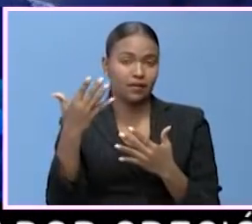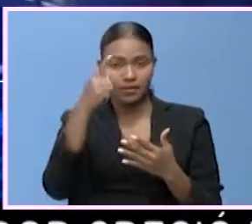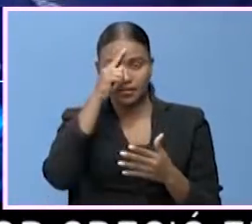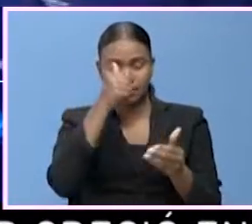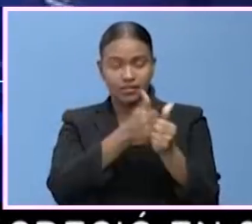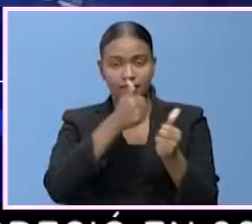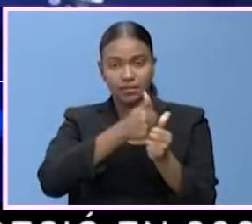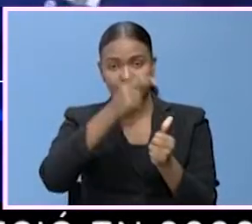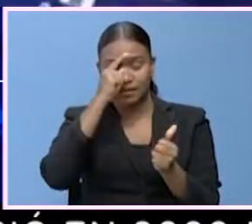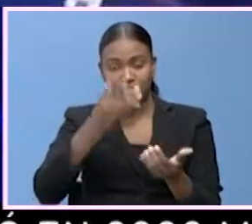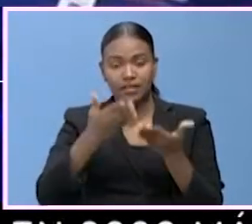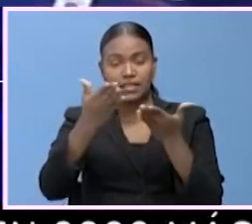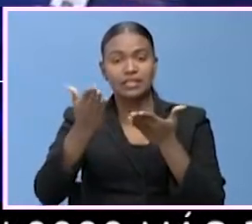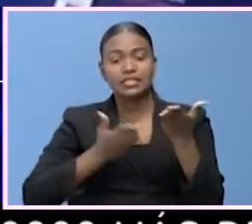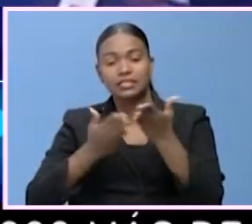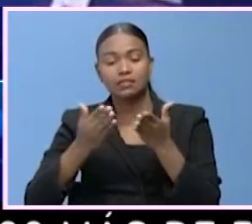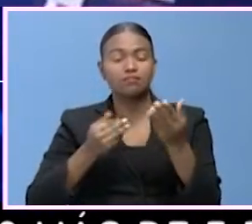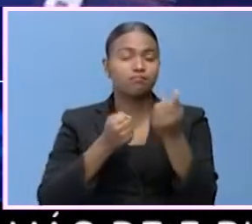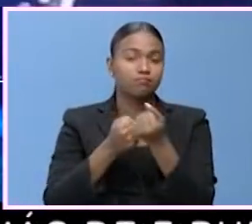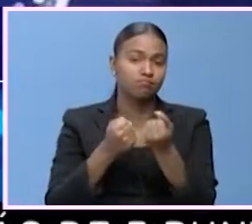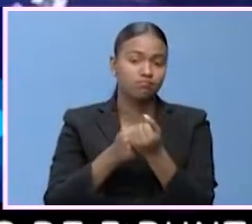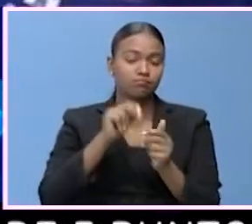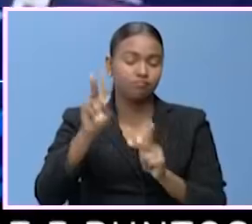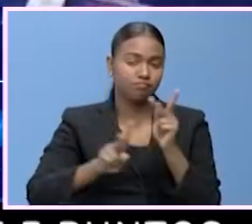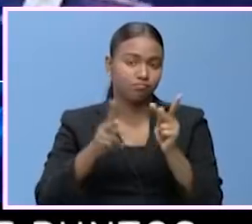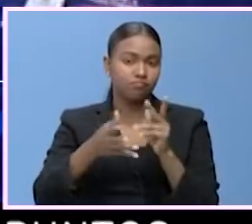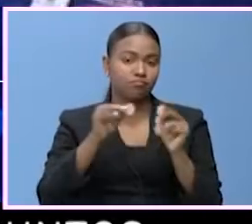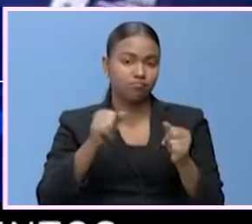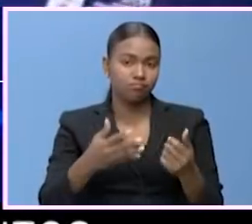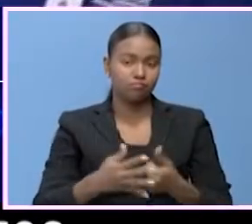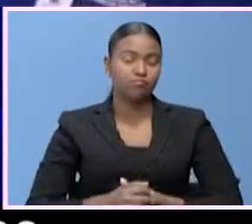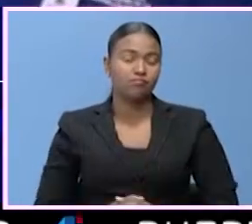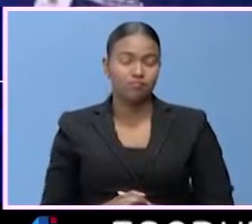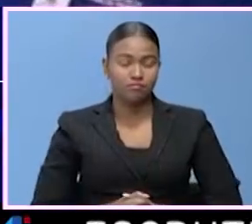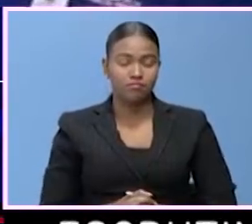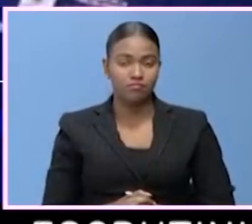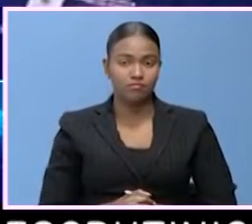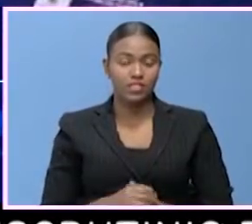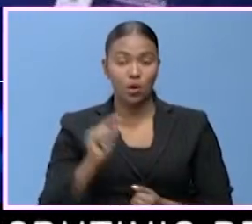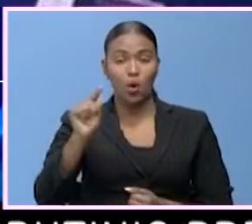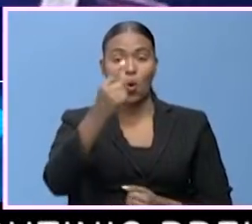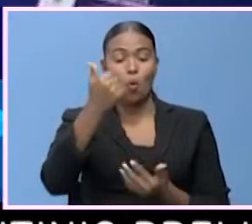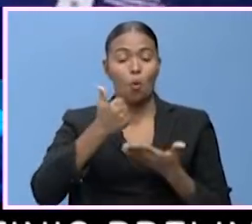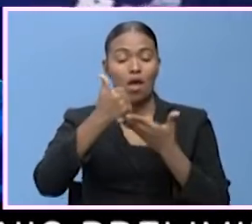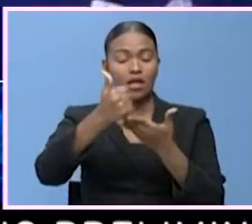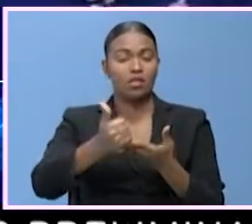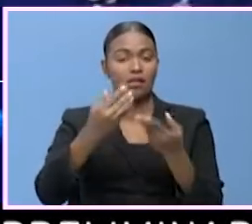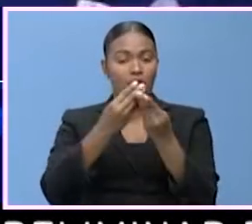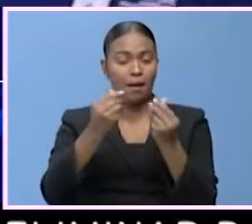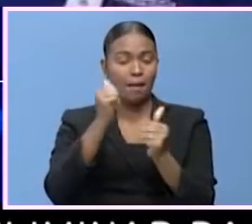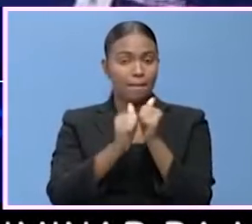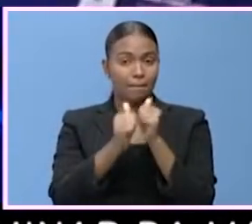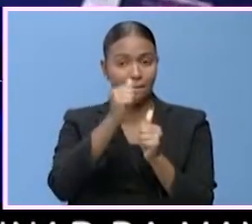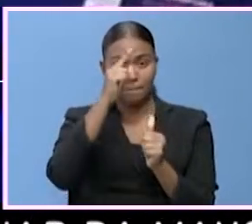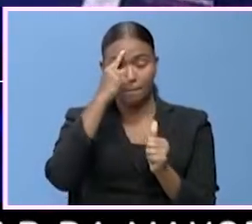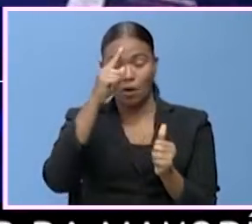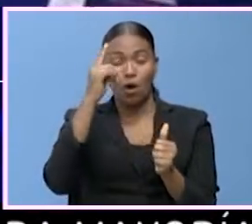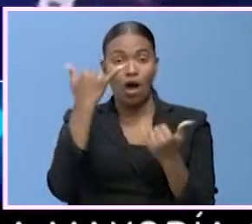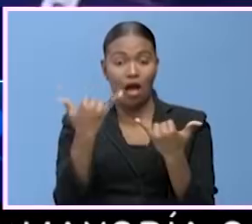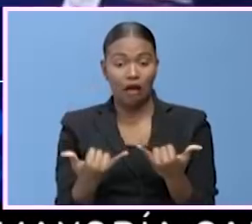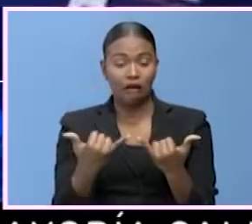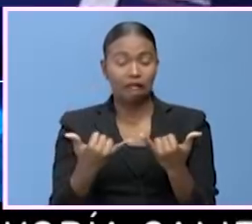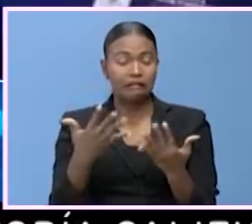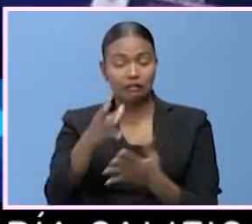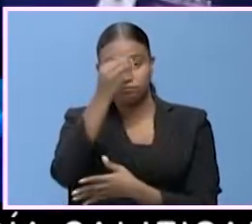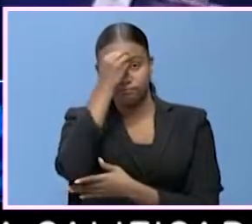que aquellos que también estén en su casa puedan recibir la vacuna. La única solución con el momento del